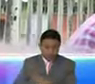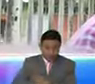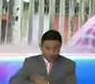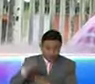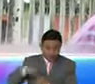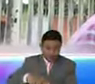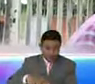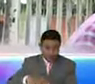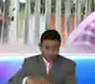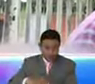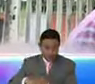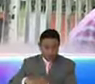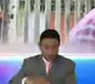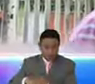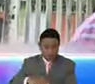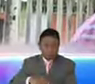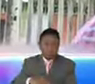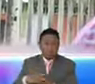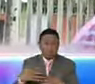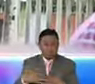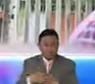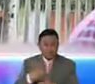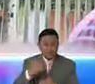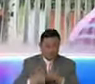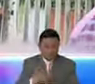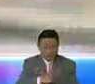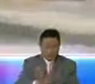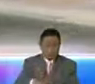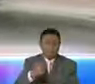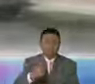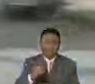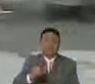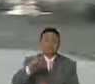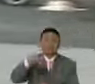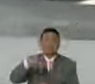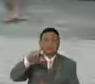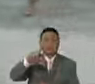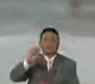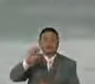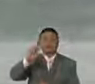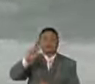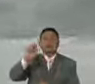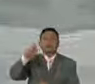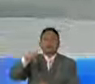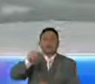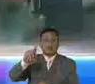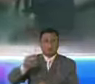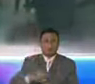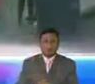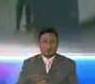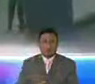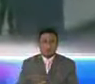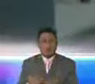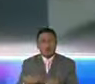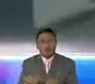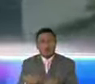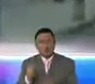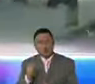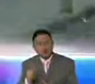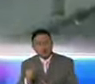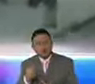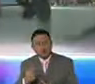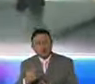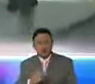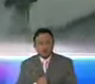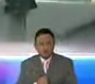de nuestro, a crear zozobra, a crear desestabilidad. A voz baja comentan que viven algo más seguros, como que para ellos es mejor